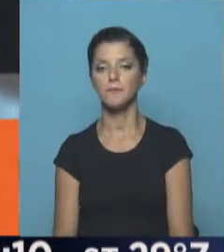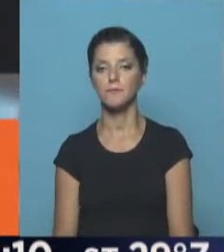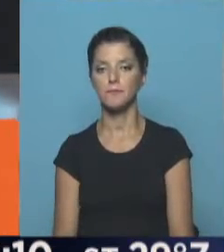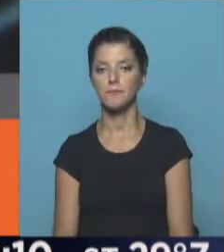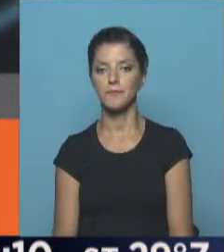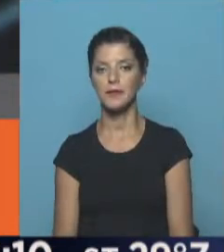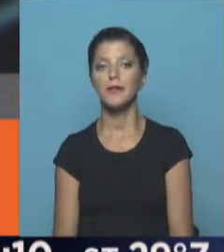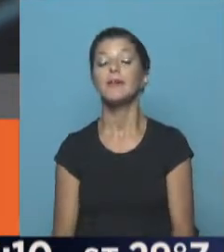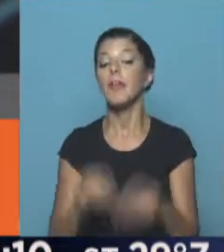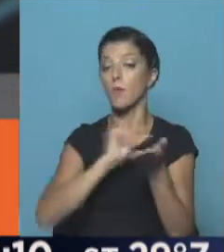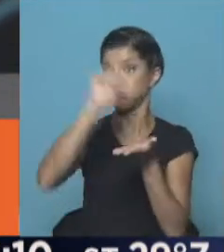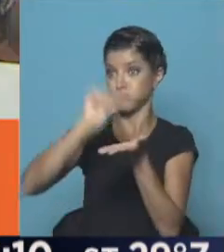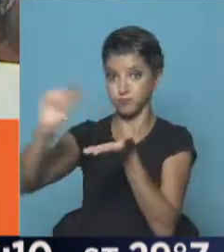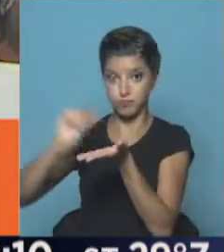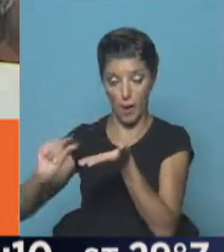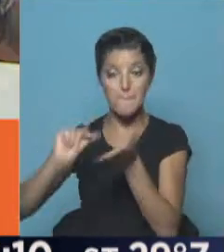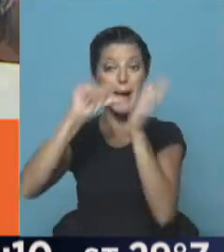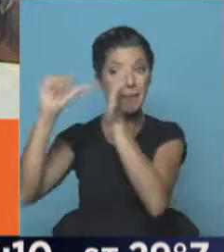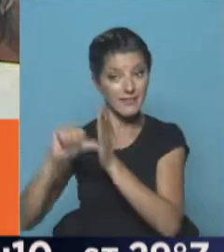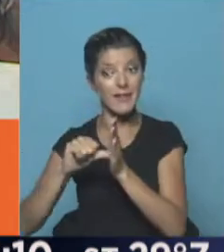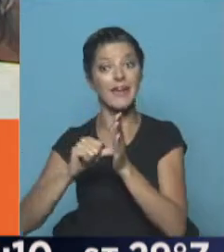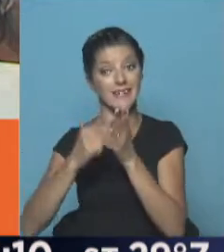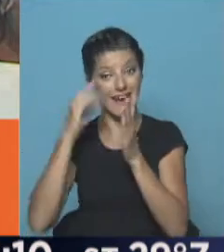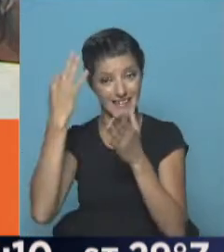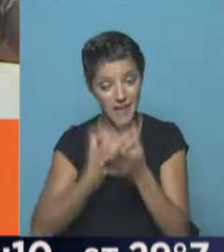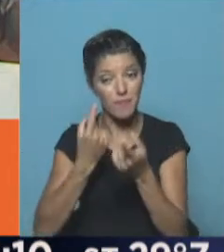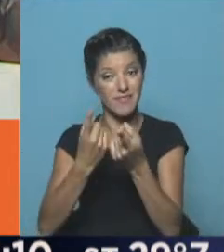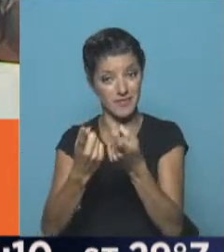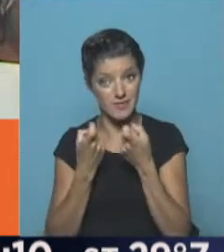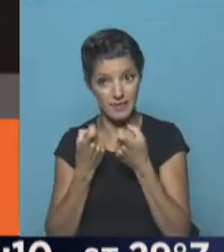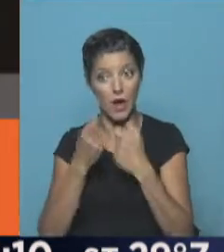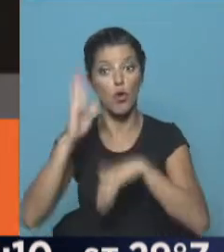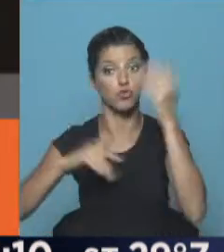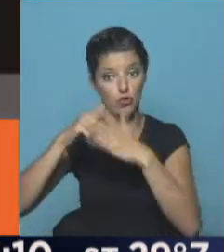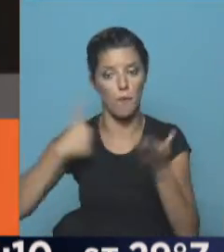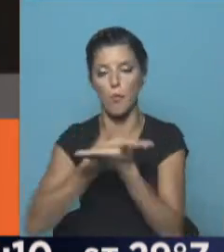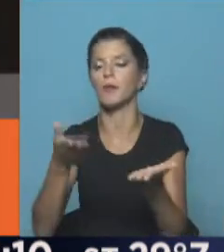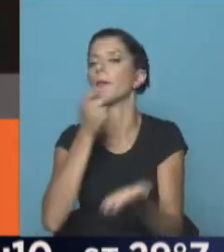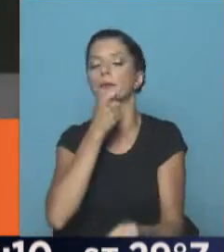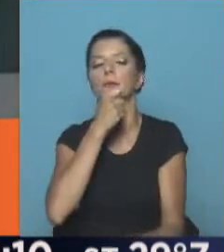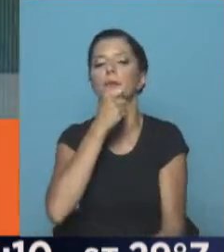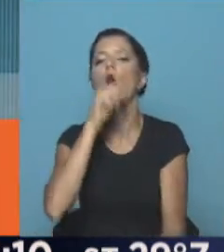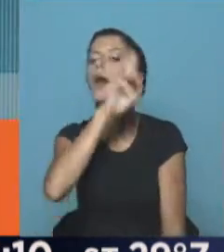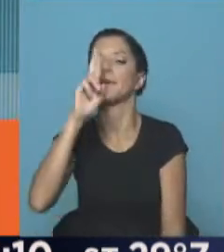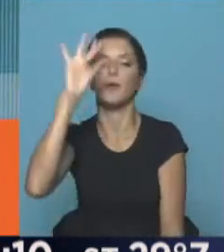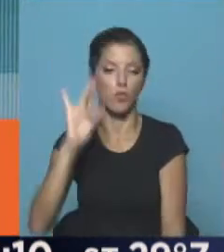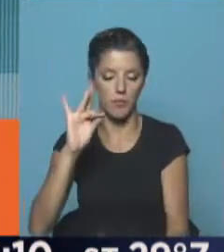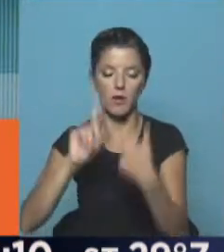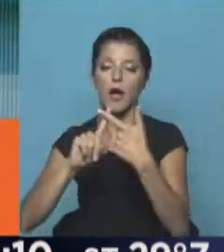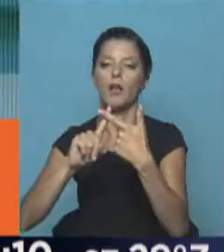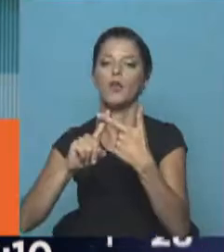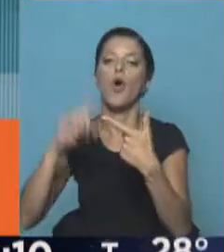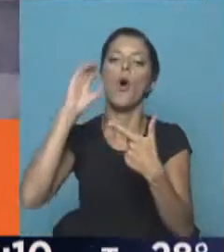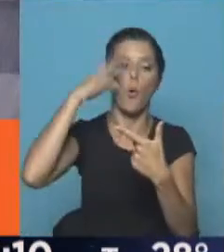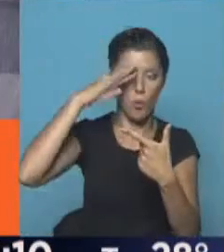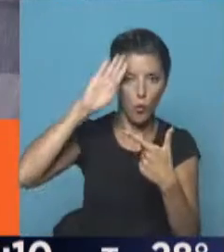pensados para países donde realmente hay enormes necesidades de carácter de obra pública como república dominacana de dominicana cuba honduras